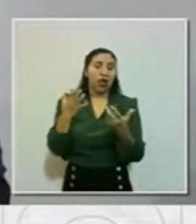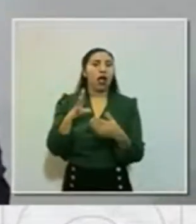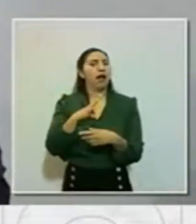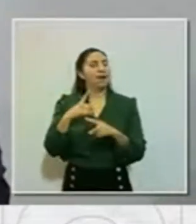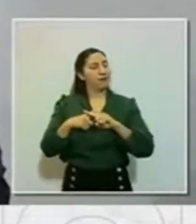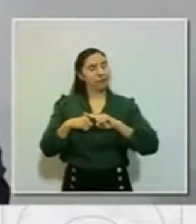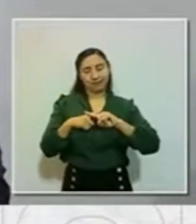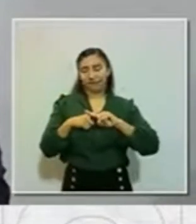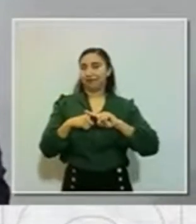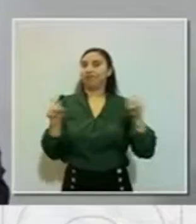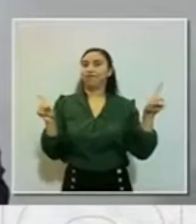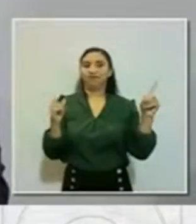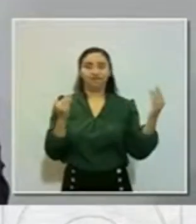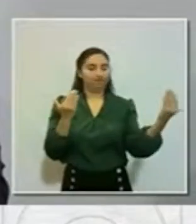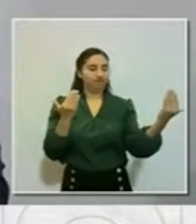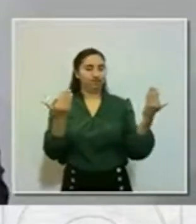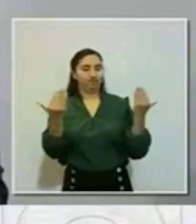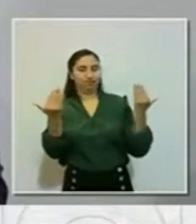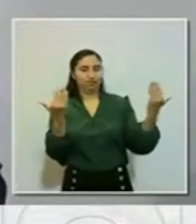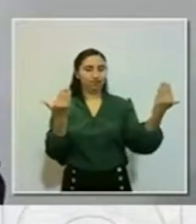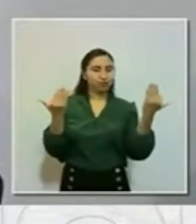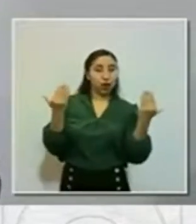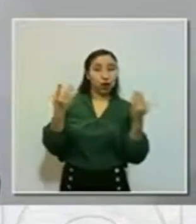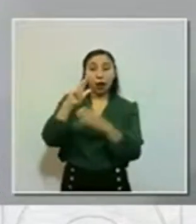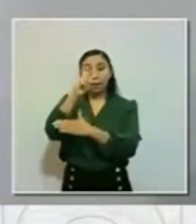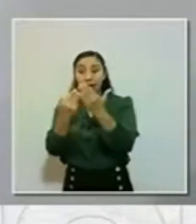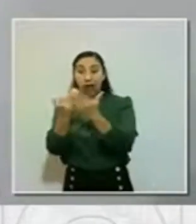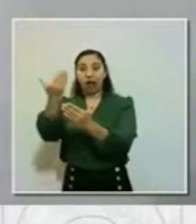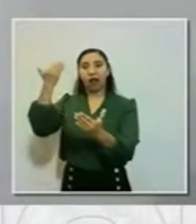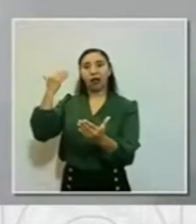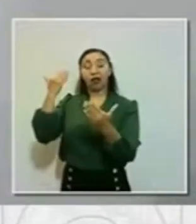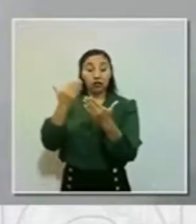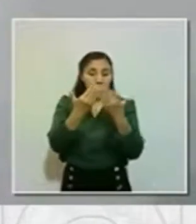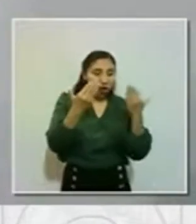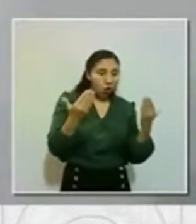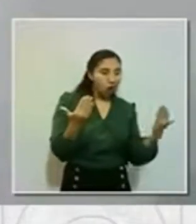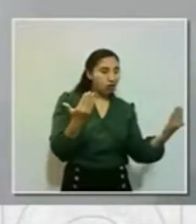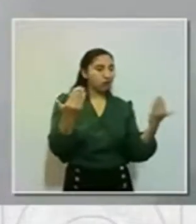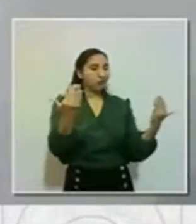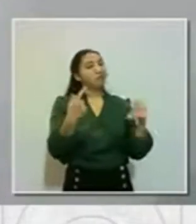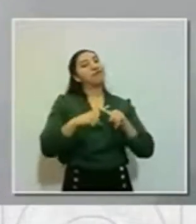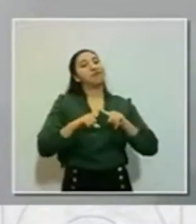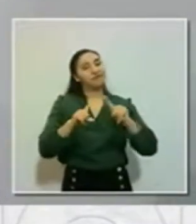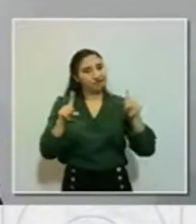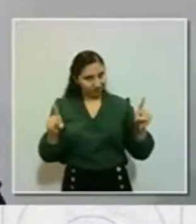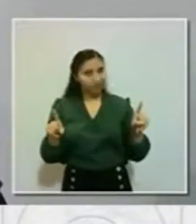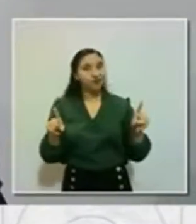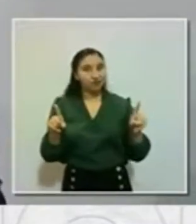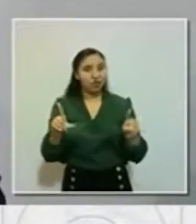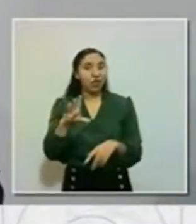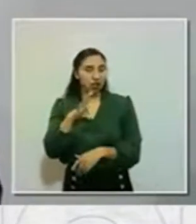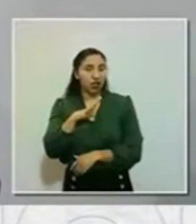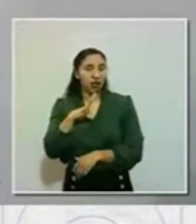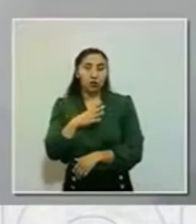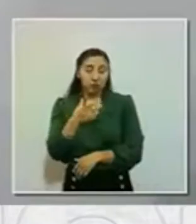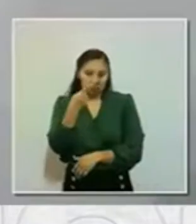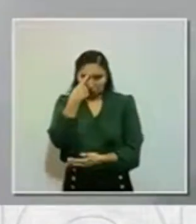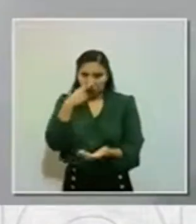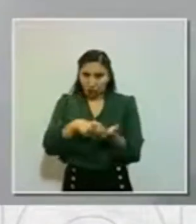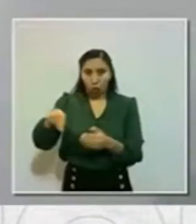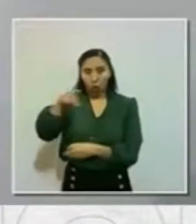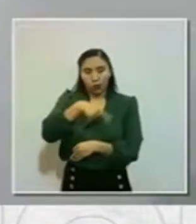grandes diferencias entre uno y otro. Creo que es evidente